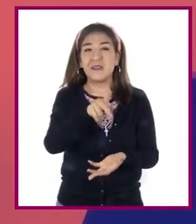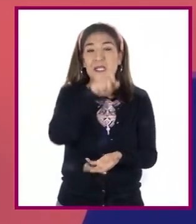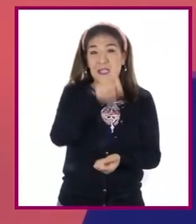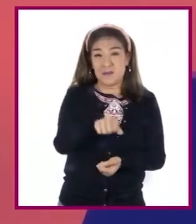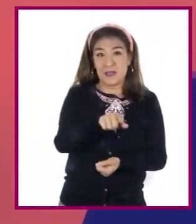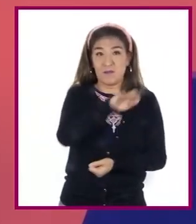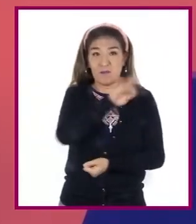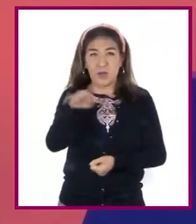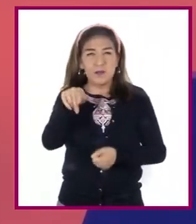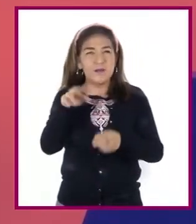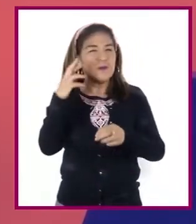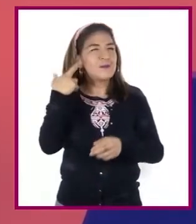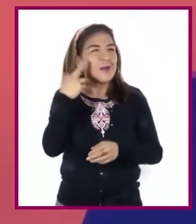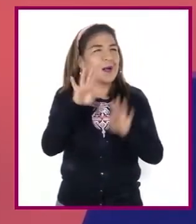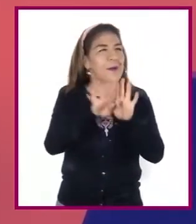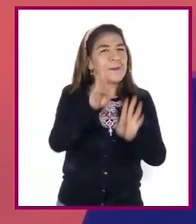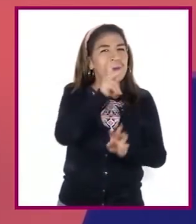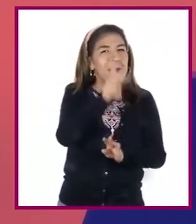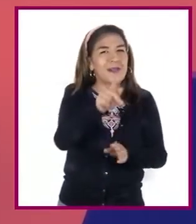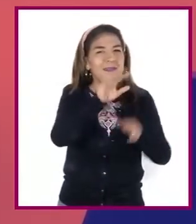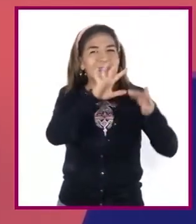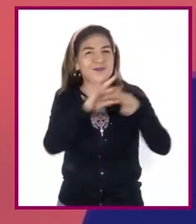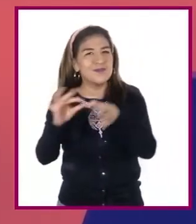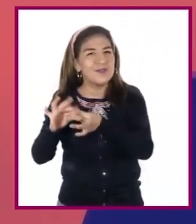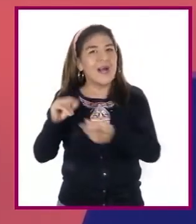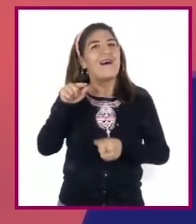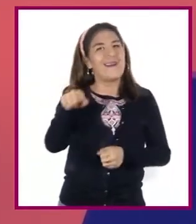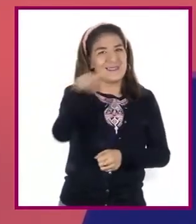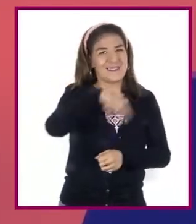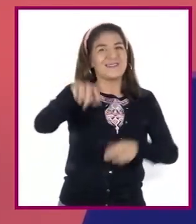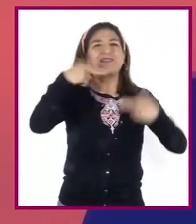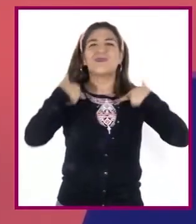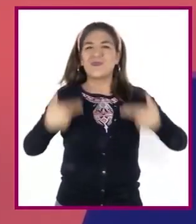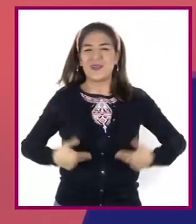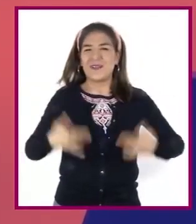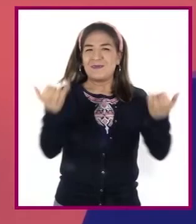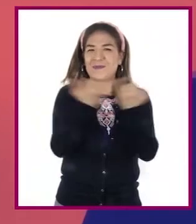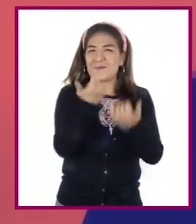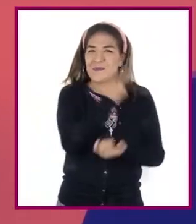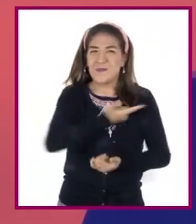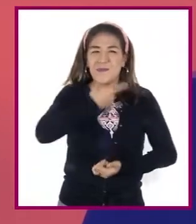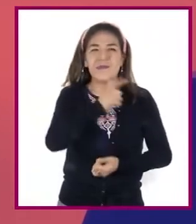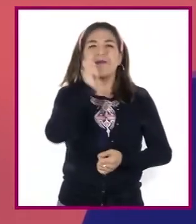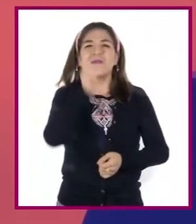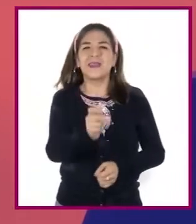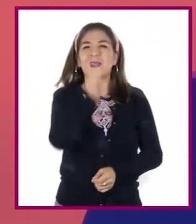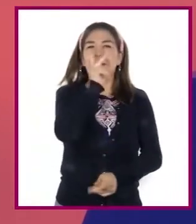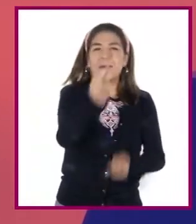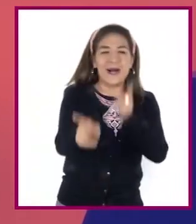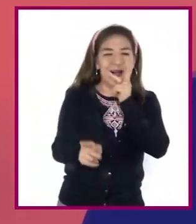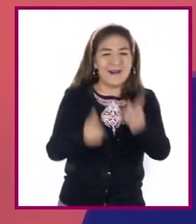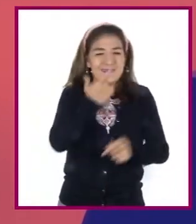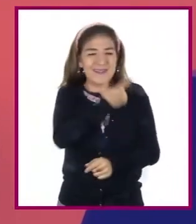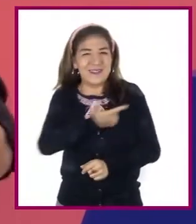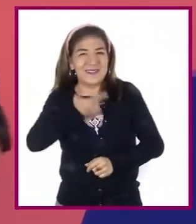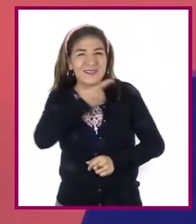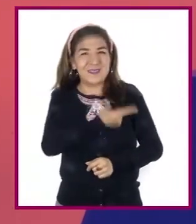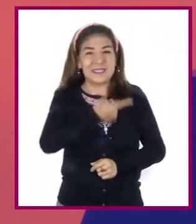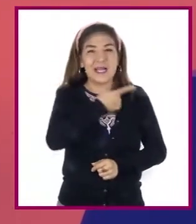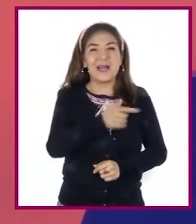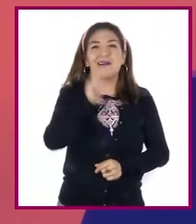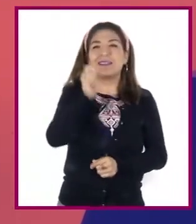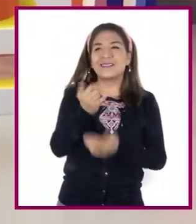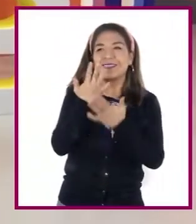gusta cómo suena y creo que así nos pasa de pronto a los seres humanos, que estamos llenos de palabras, solo